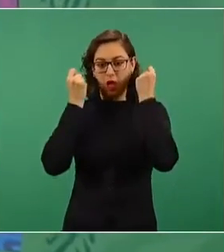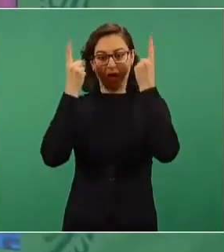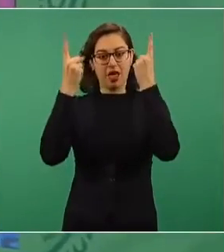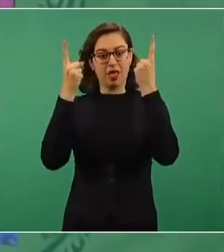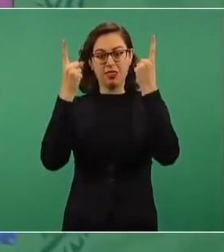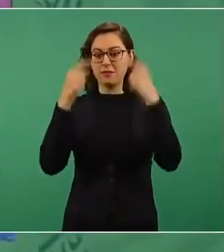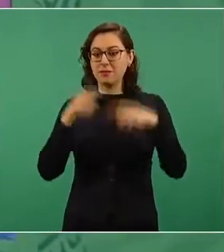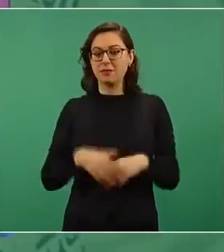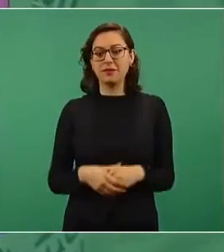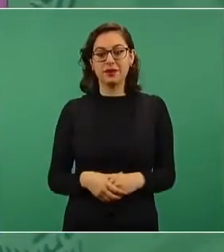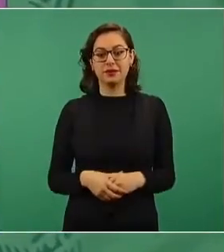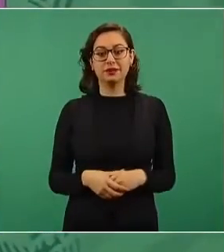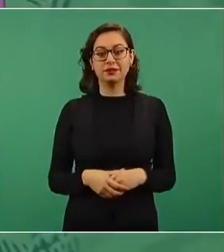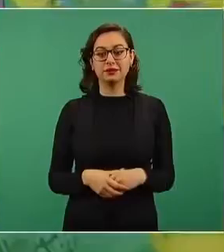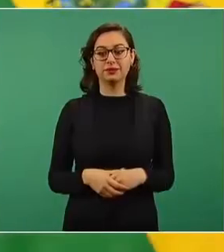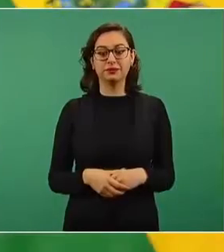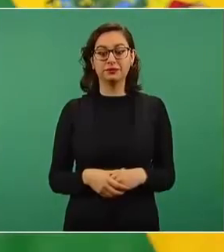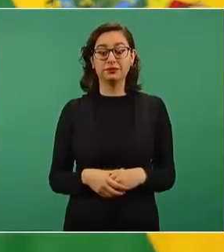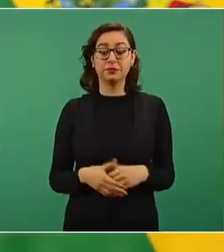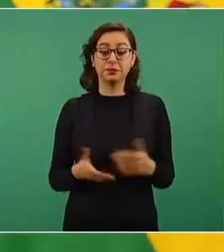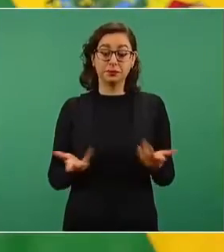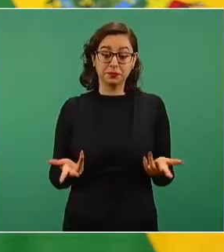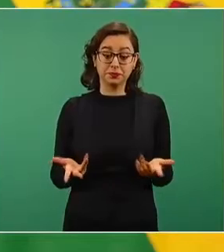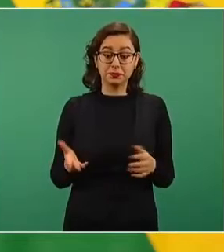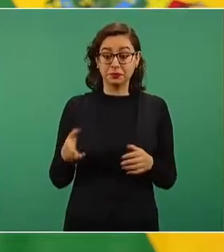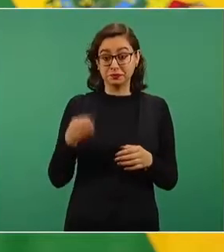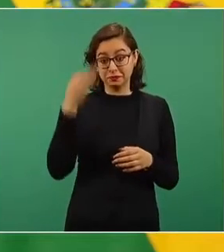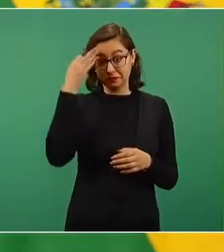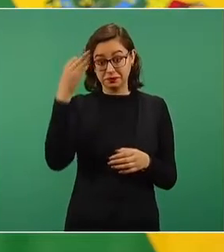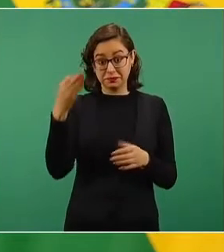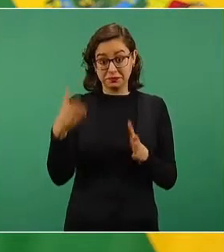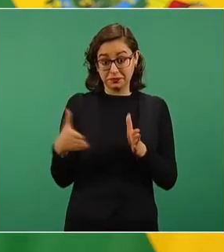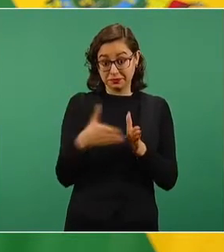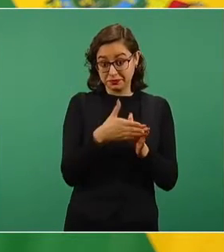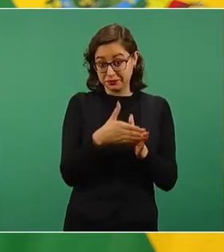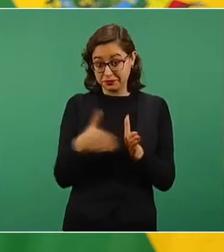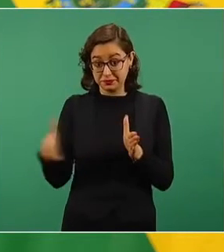durante la presidencia de